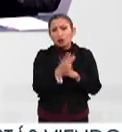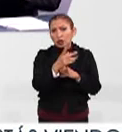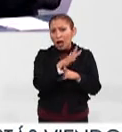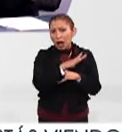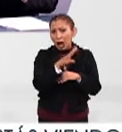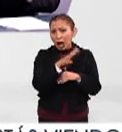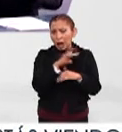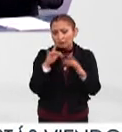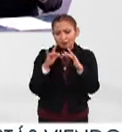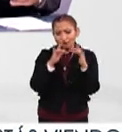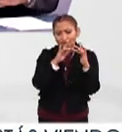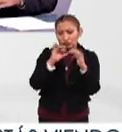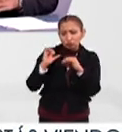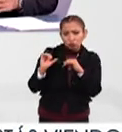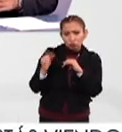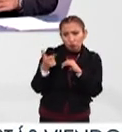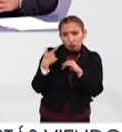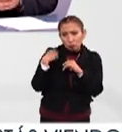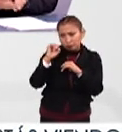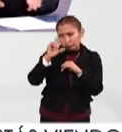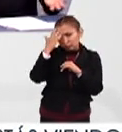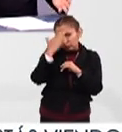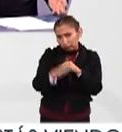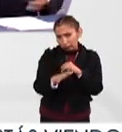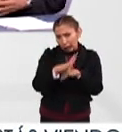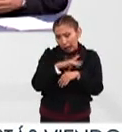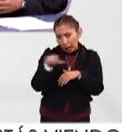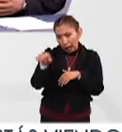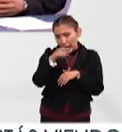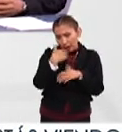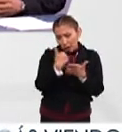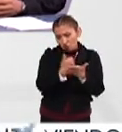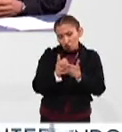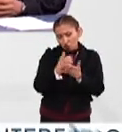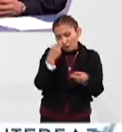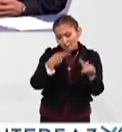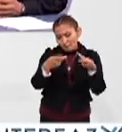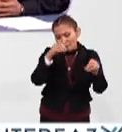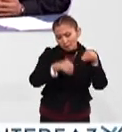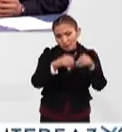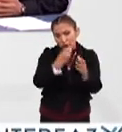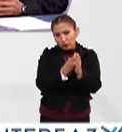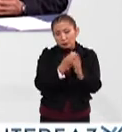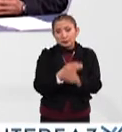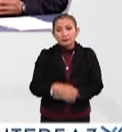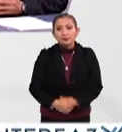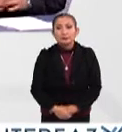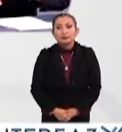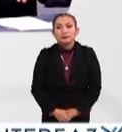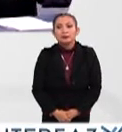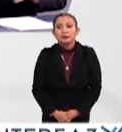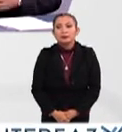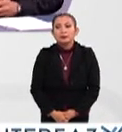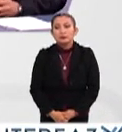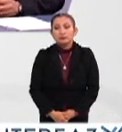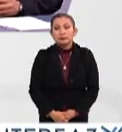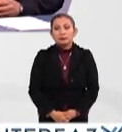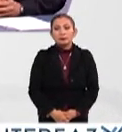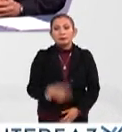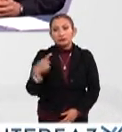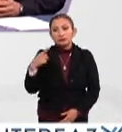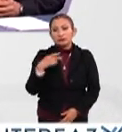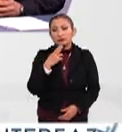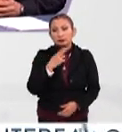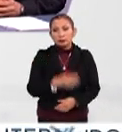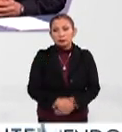hay interacción con algunos expertos que precisamente confeccionaron este MOOC. Por parte, por supuesto, de los